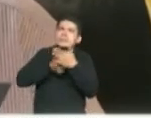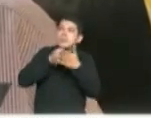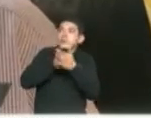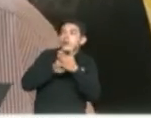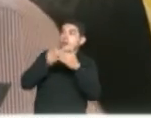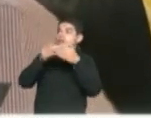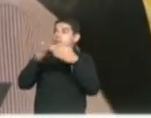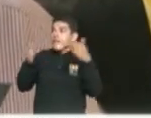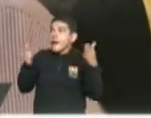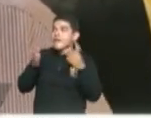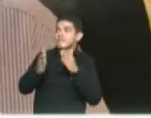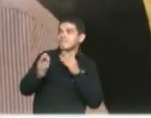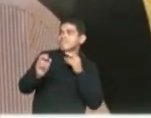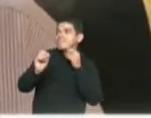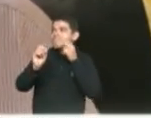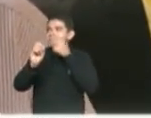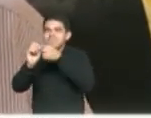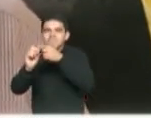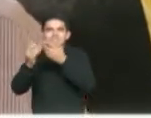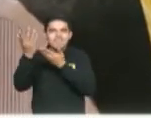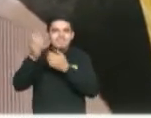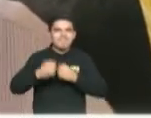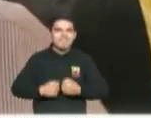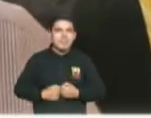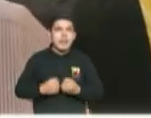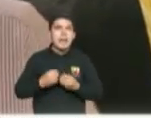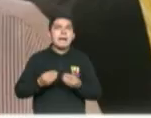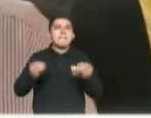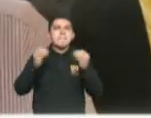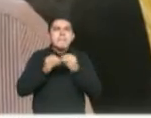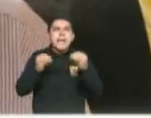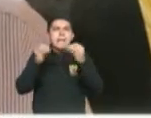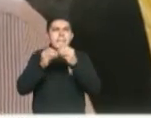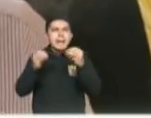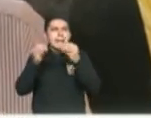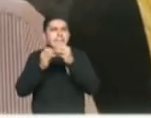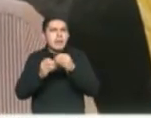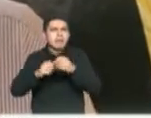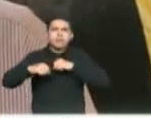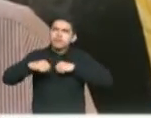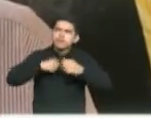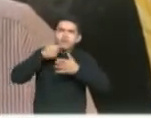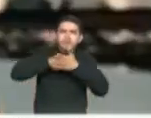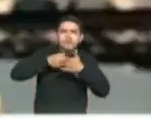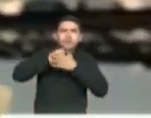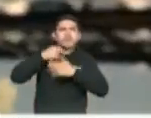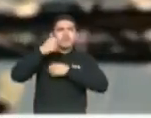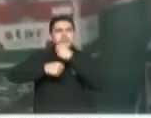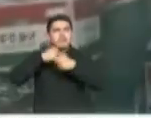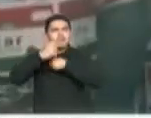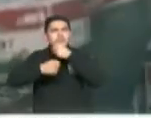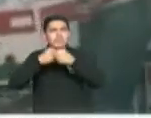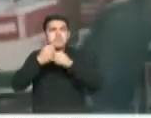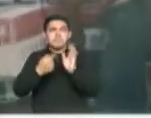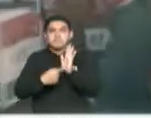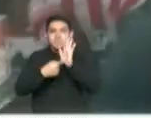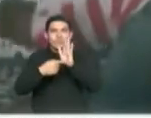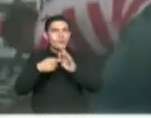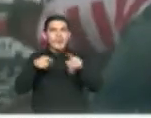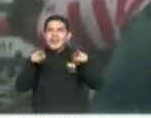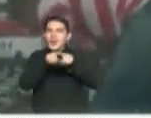mucho tiempo y que se lograría contratar después de un esfuerzo que se ha hecho a través de muchos años criterio que comparte